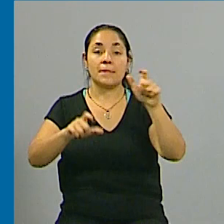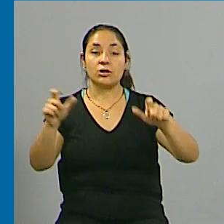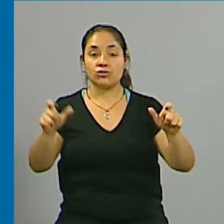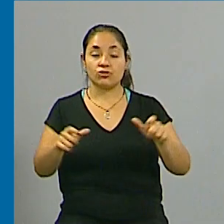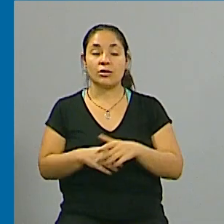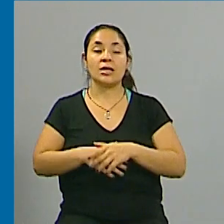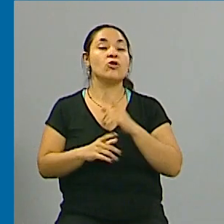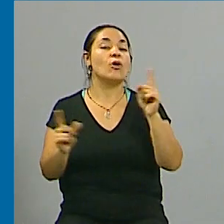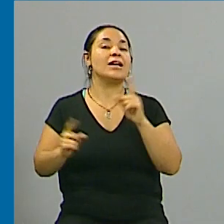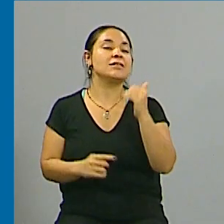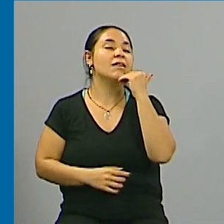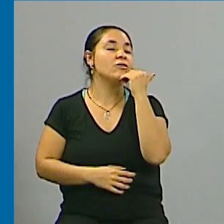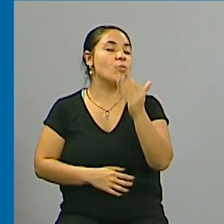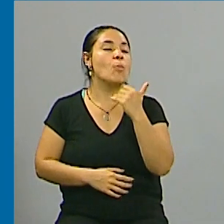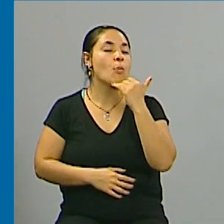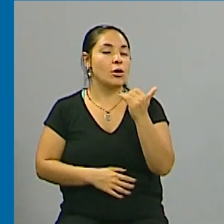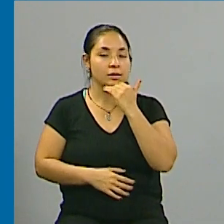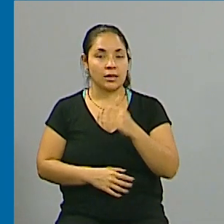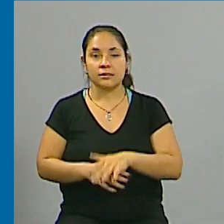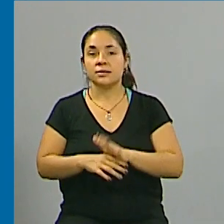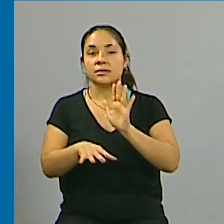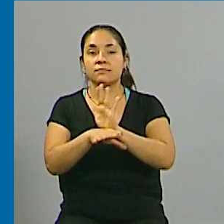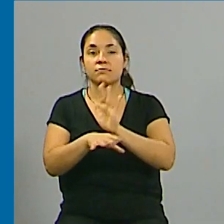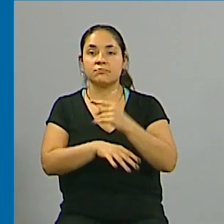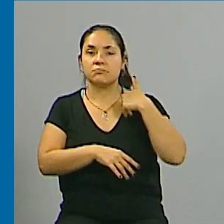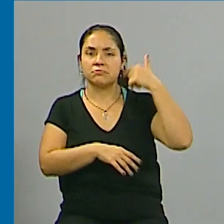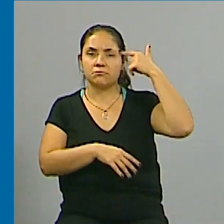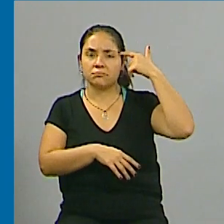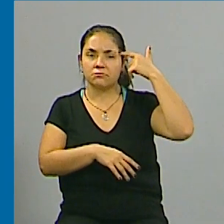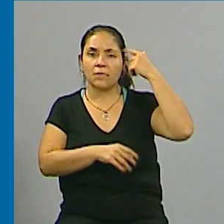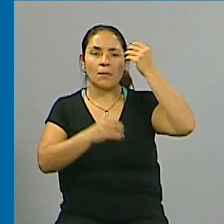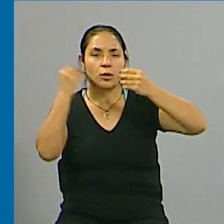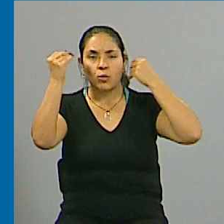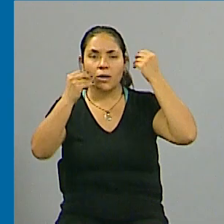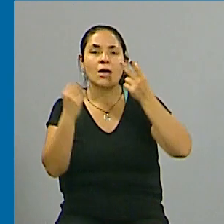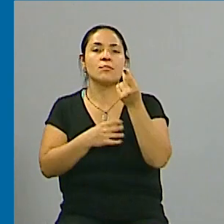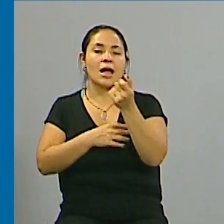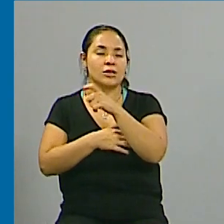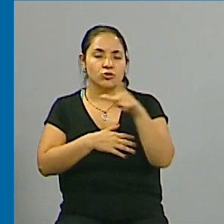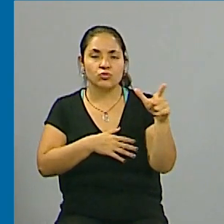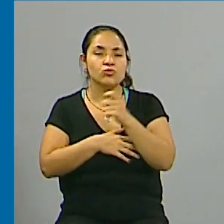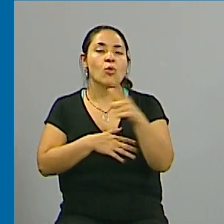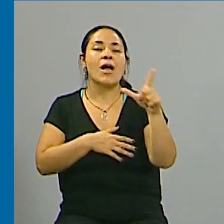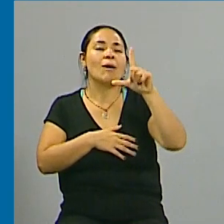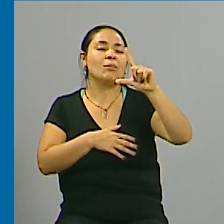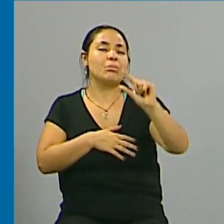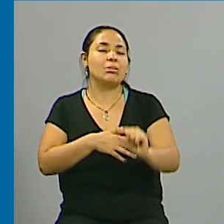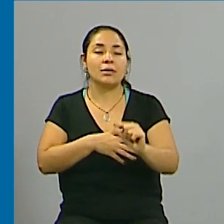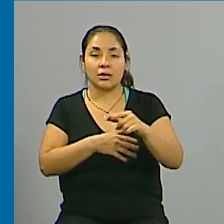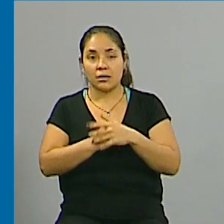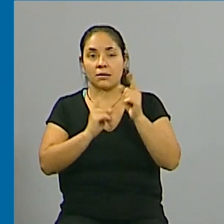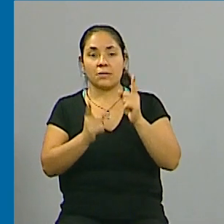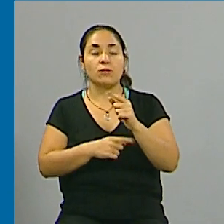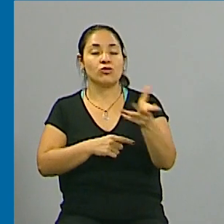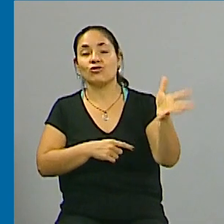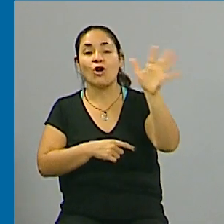es que no le quiera prestar atención. La gente está pensando de que no le alcanza la plata para fin de mes. La gente está mirando de que las cosas suben